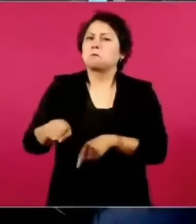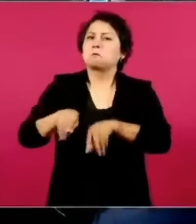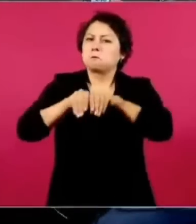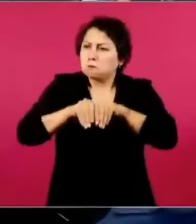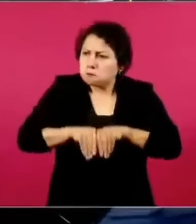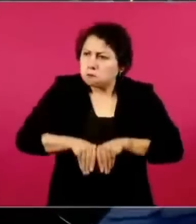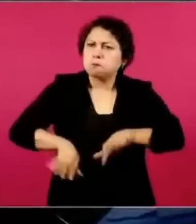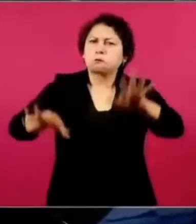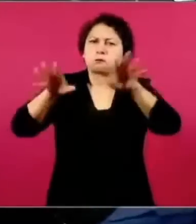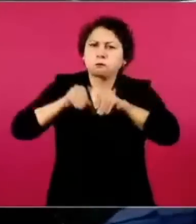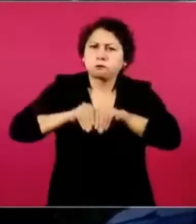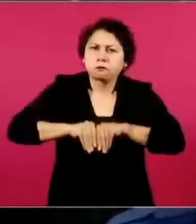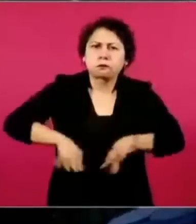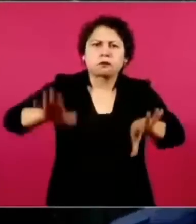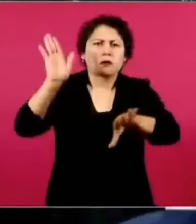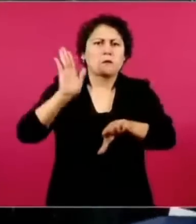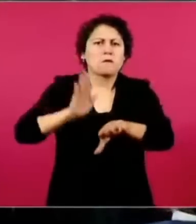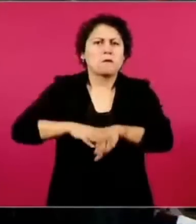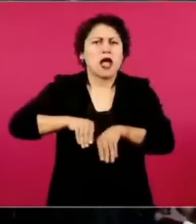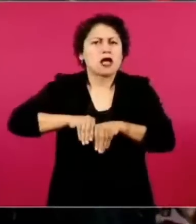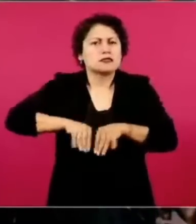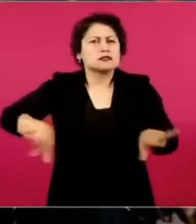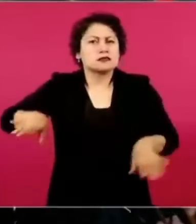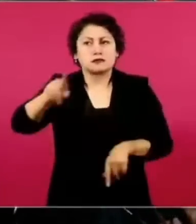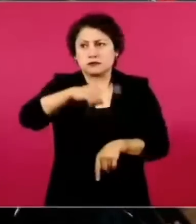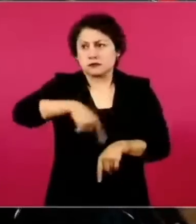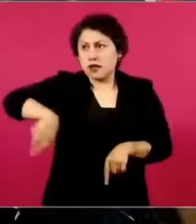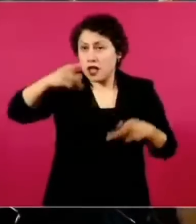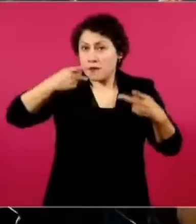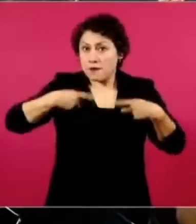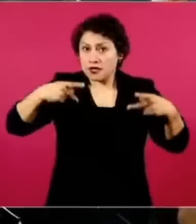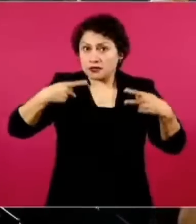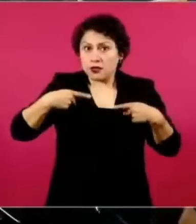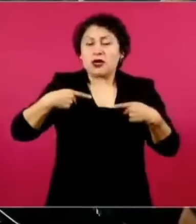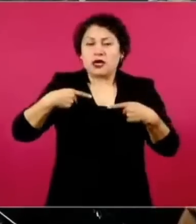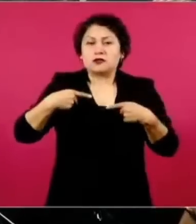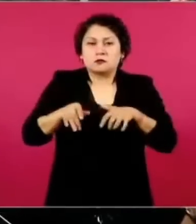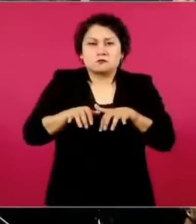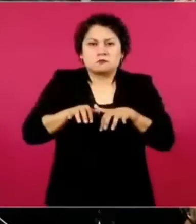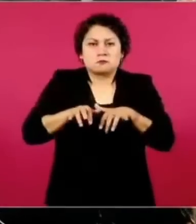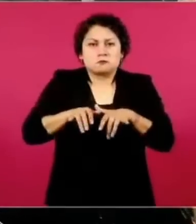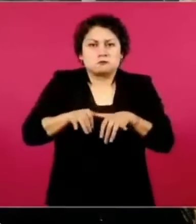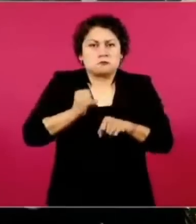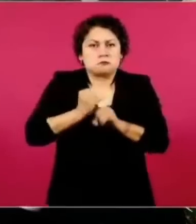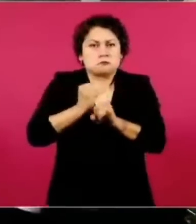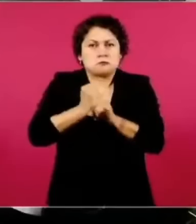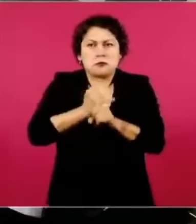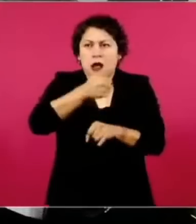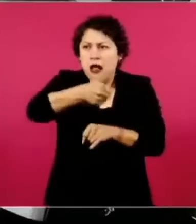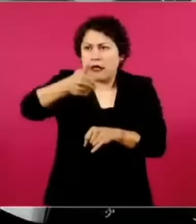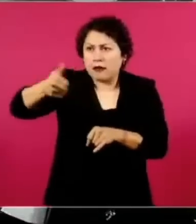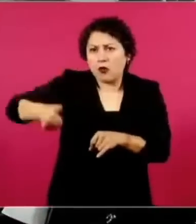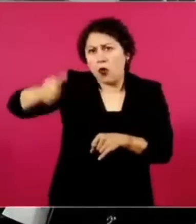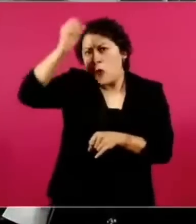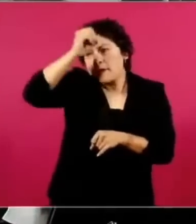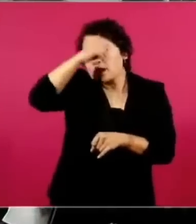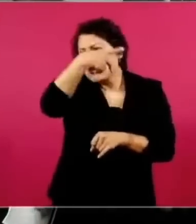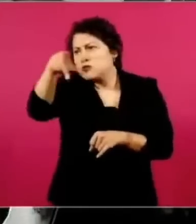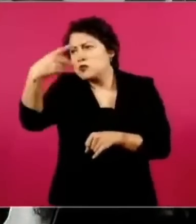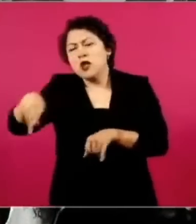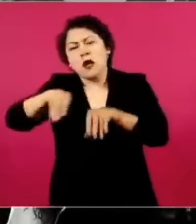Ya cada ciudadano puede ser un medio de comunicación si tiene